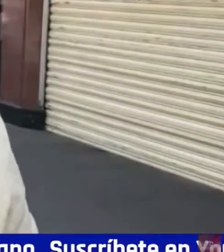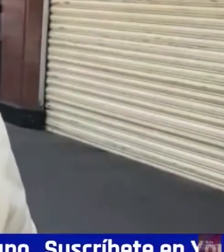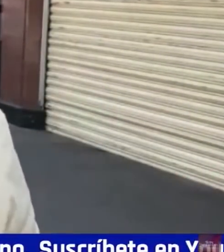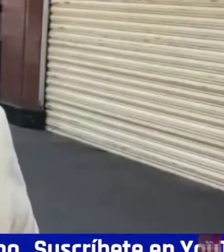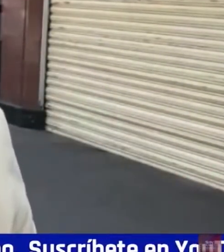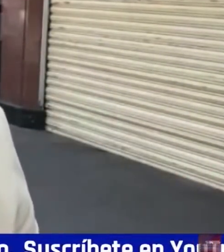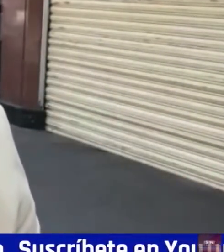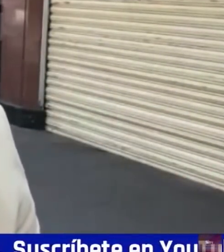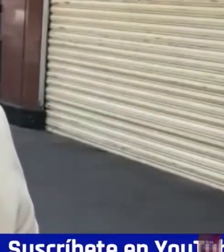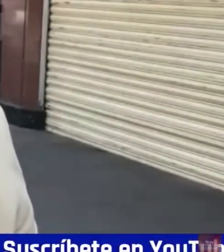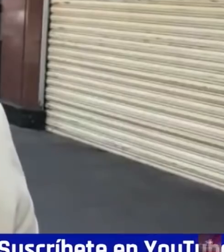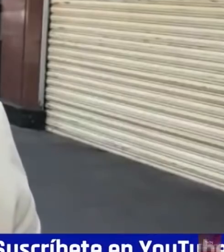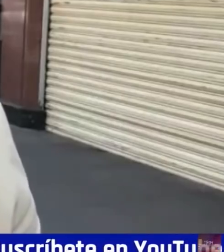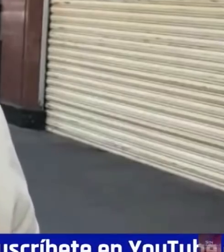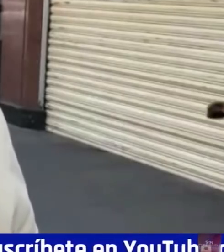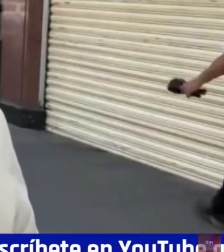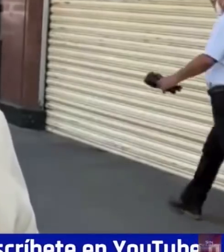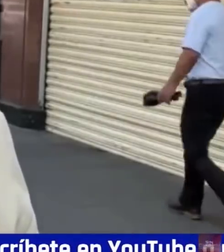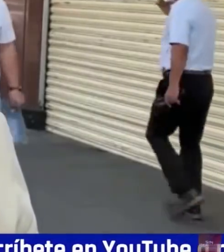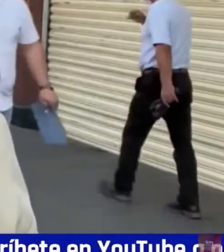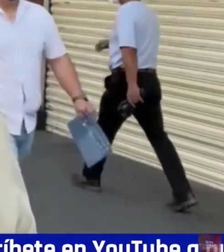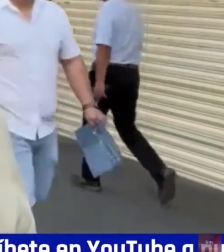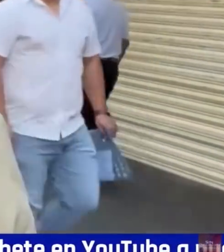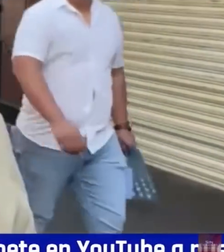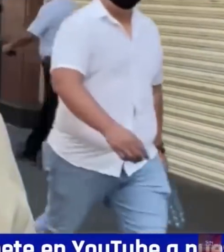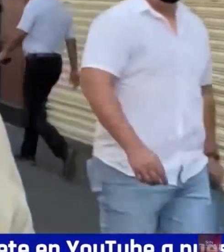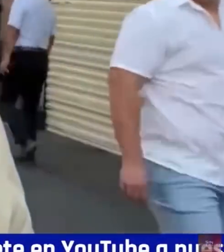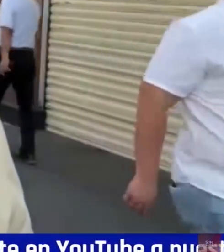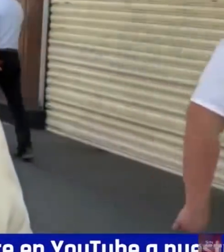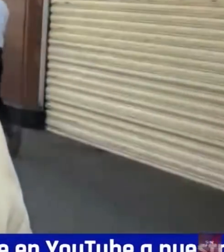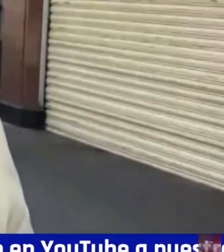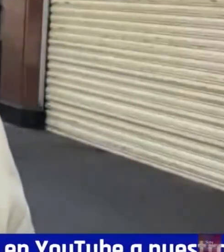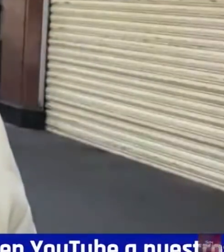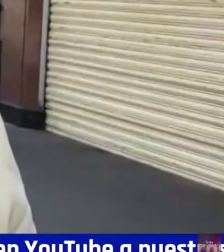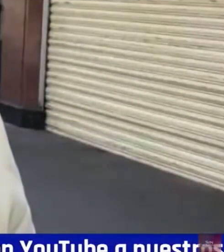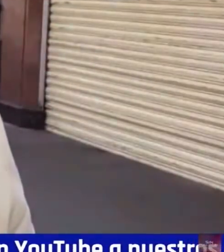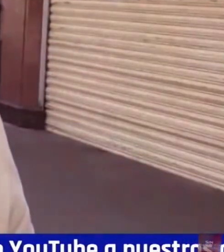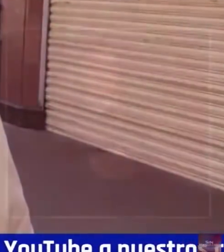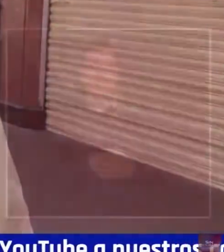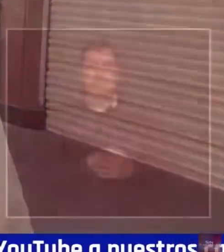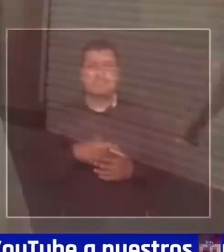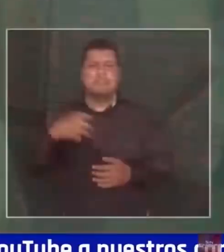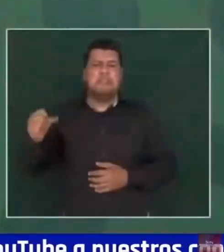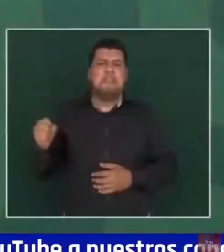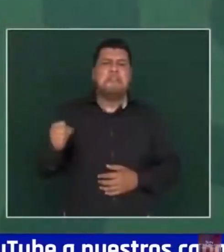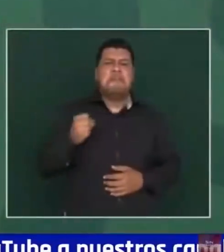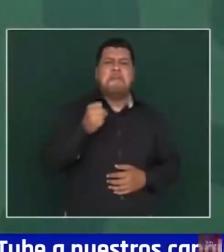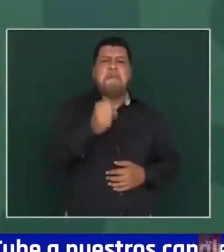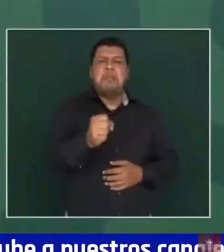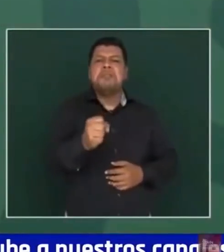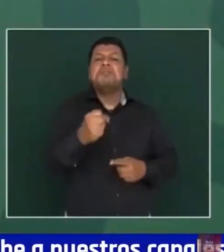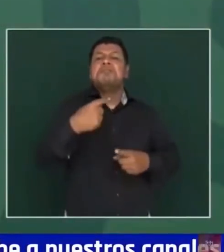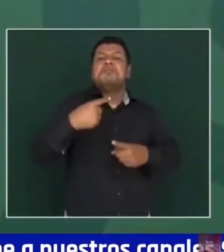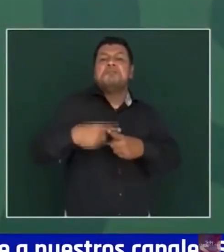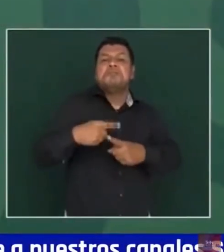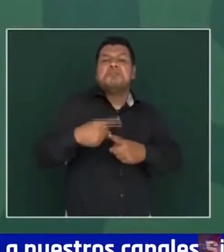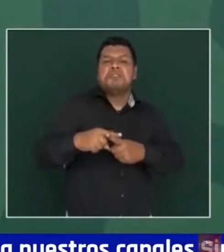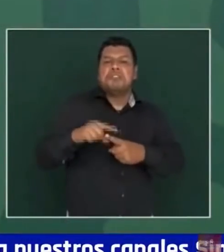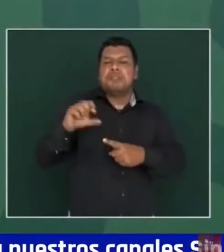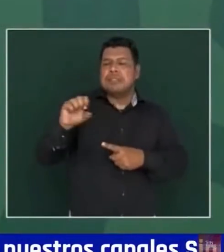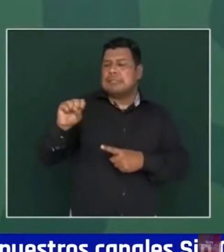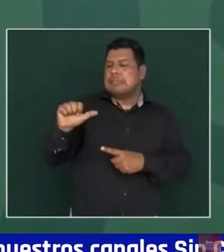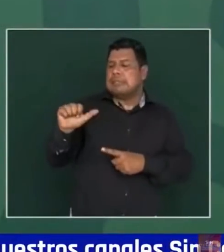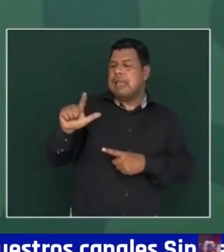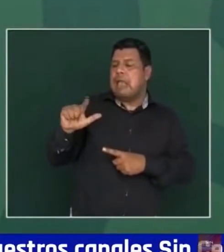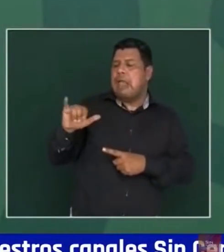opinión, Jaime y José Alfredo, en donde el presidente dice que no le enoja lo que diga Zedillo, que al contrario es